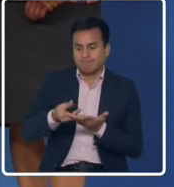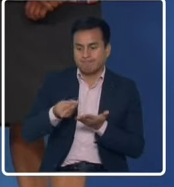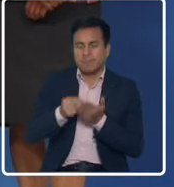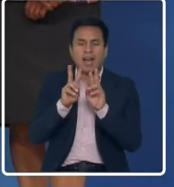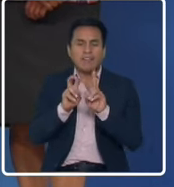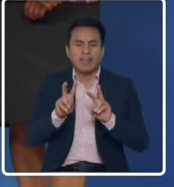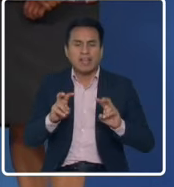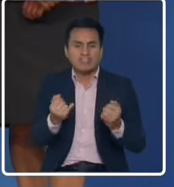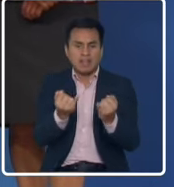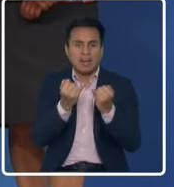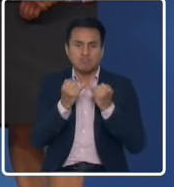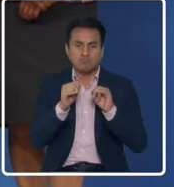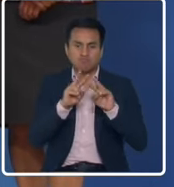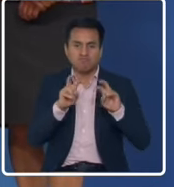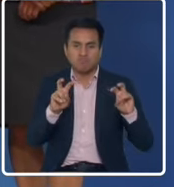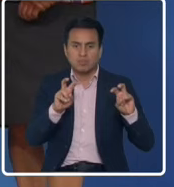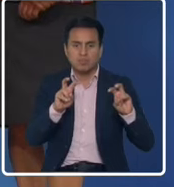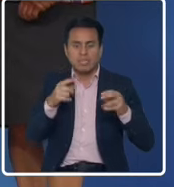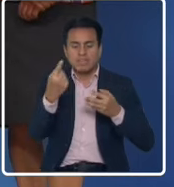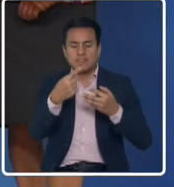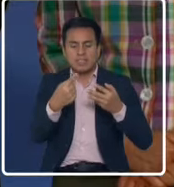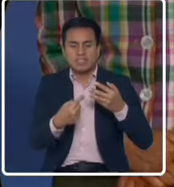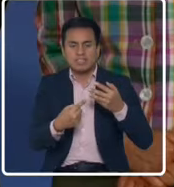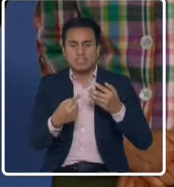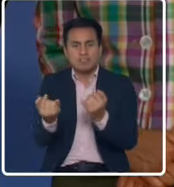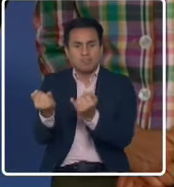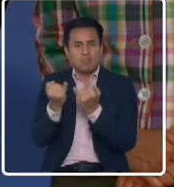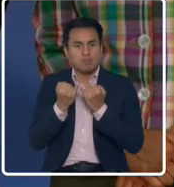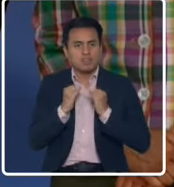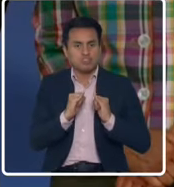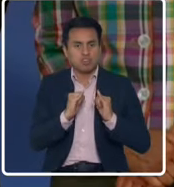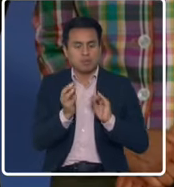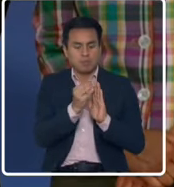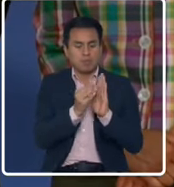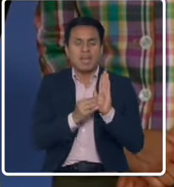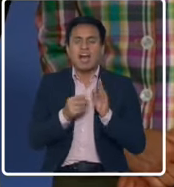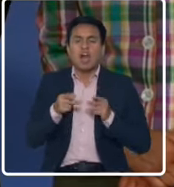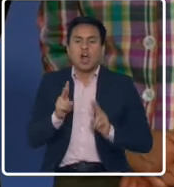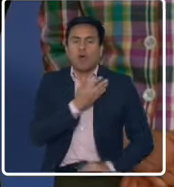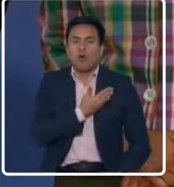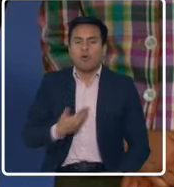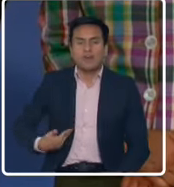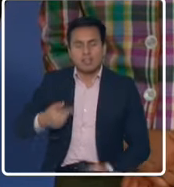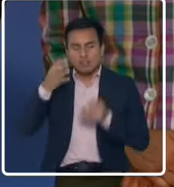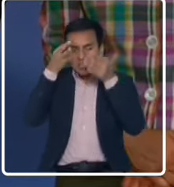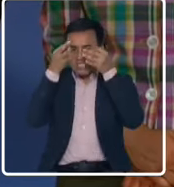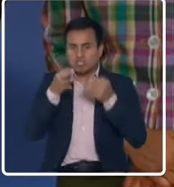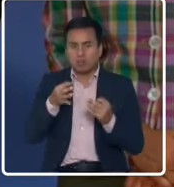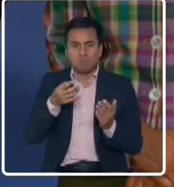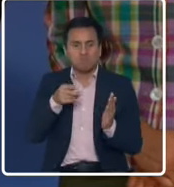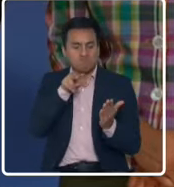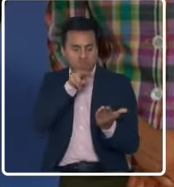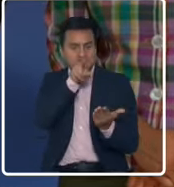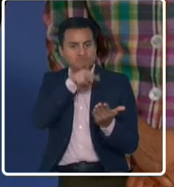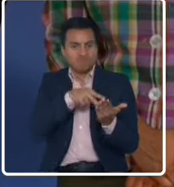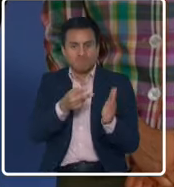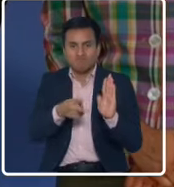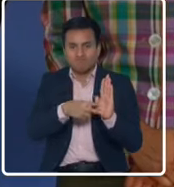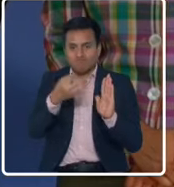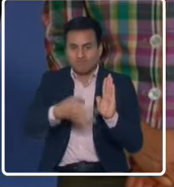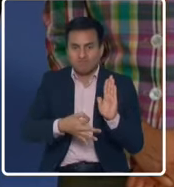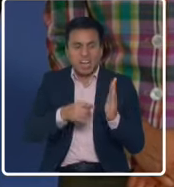análisis de datos y de juntar distintas fuentes de información que nos permite como gobierno tomar una decisión basada en evidencia una